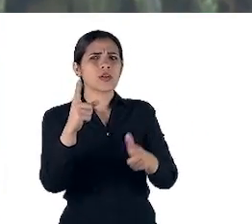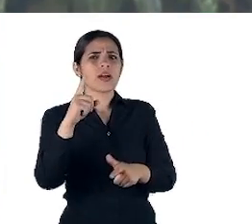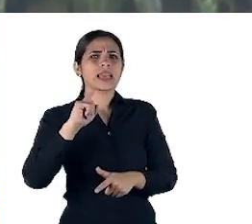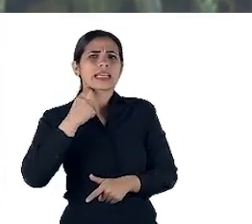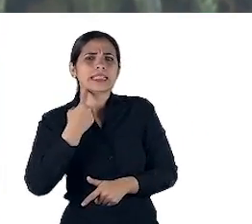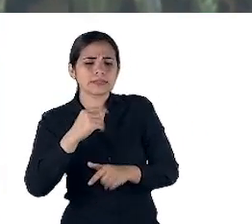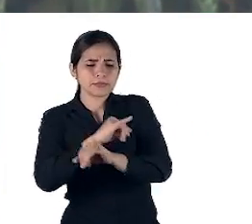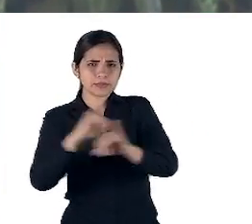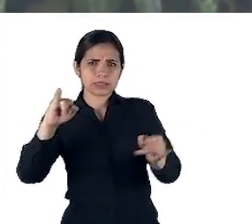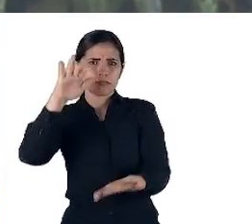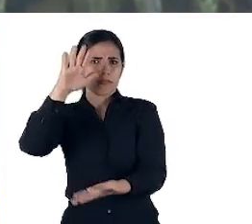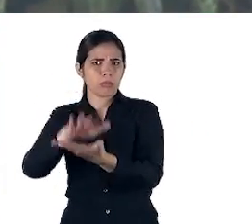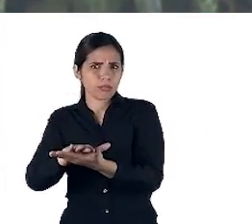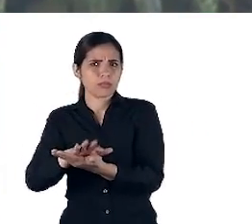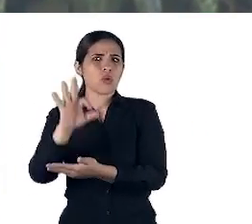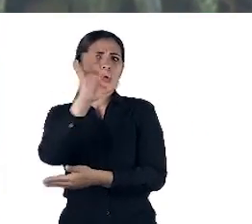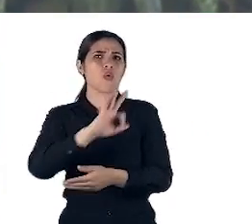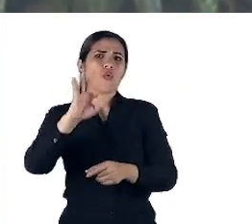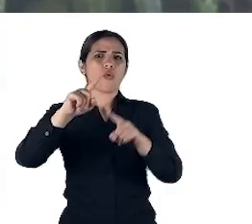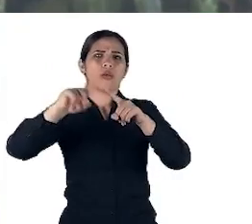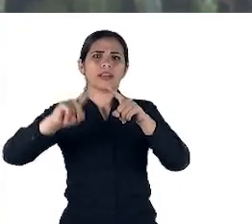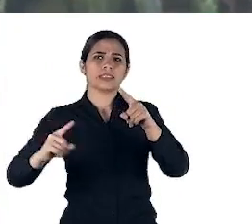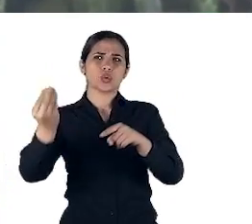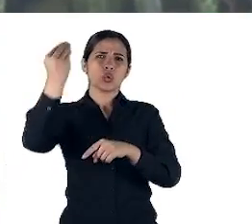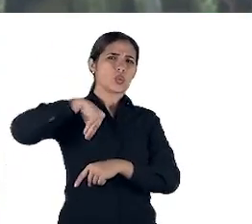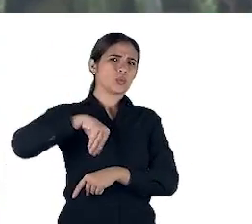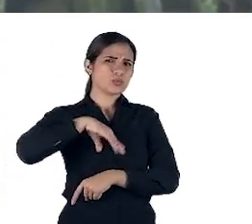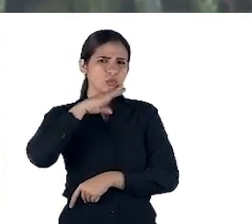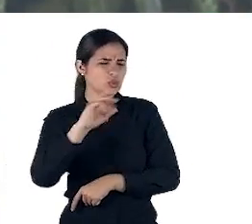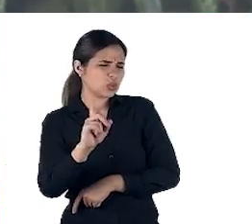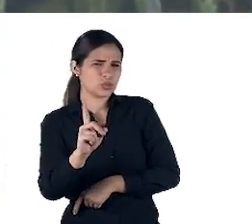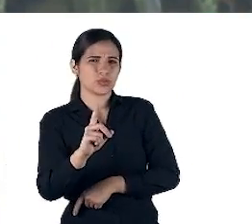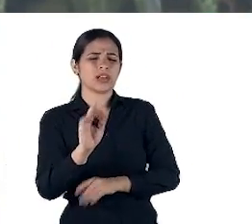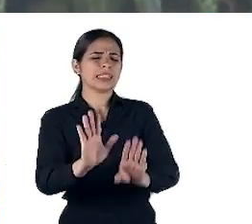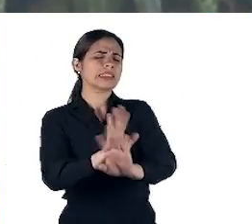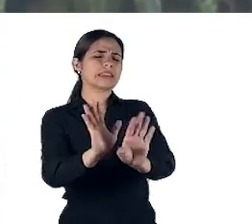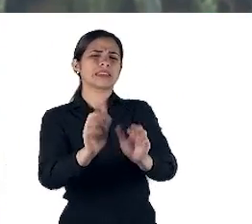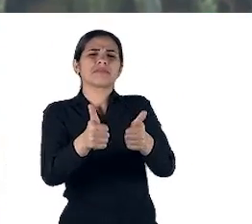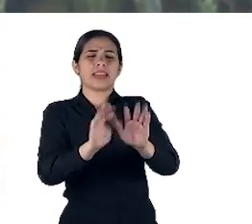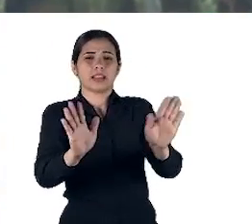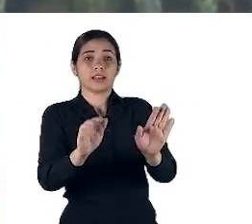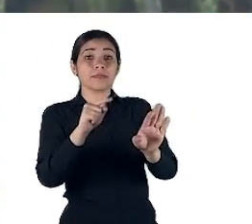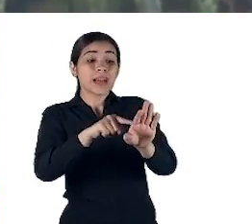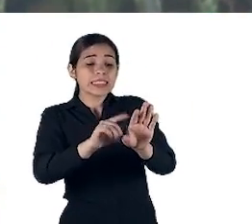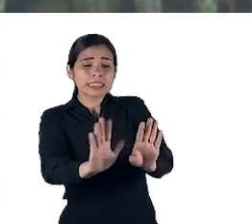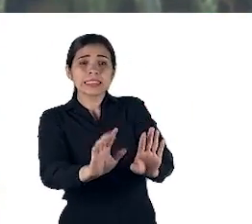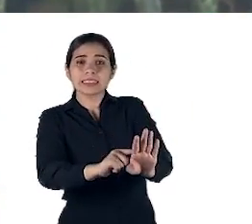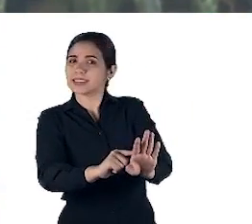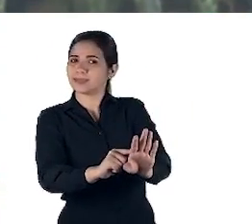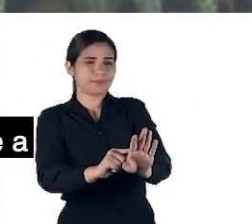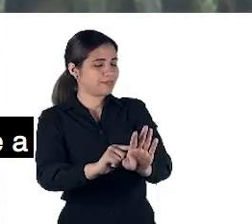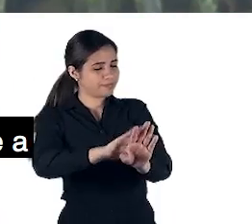mi electricidad, mejor nomás así. Bueno, ese mejor nomás así es lo que tenemos que nosotros